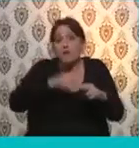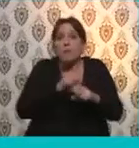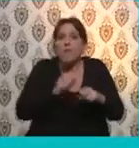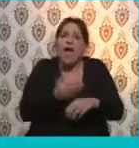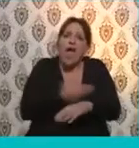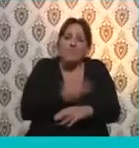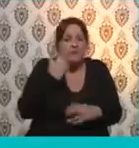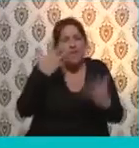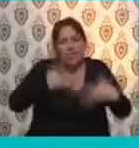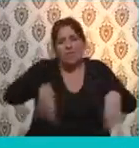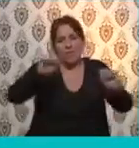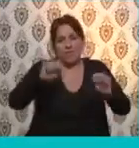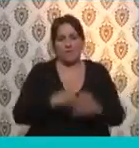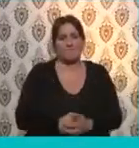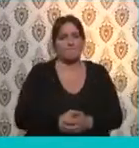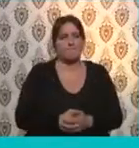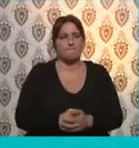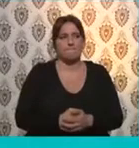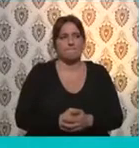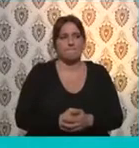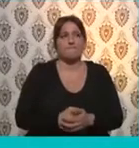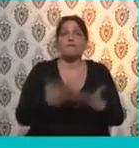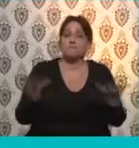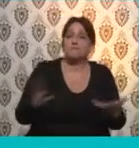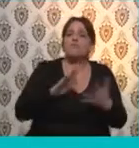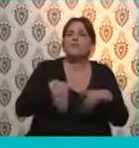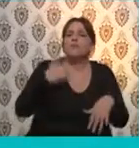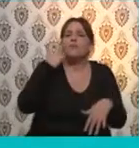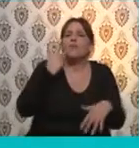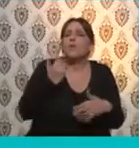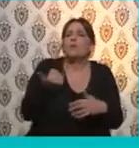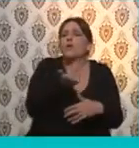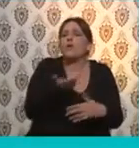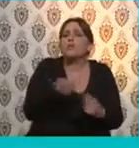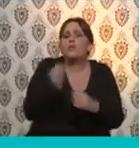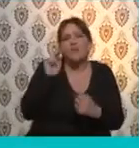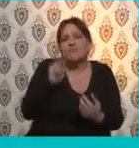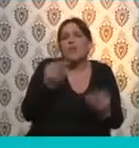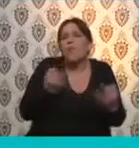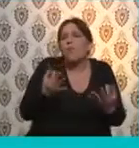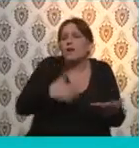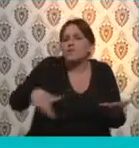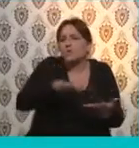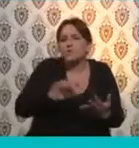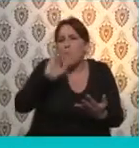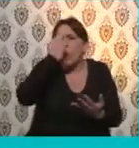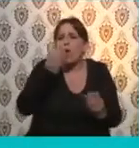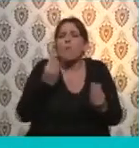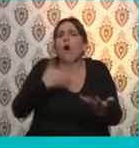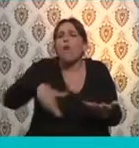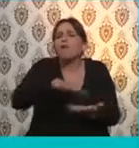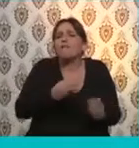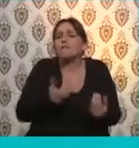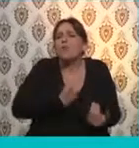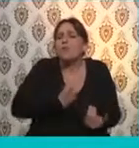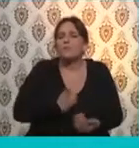de mama. Una buena manera de machacar de esa manera, sí, es dar cifras y también visualizar los problemas. Bueno, ¿cómo podemos contextualizar el estado hoy? Yo te